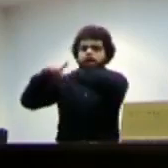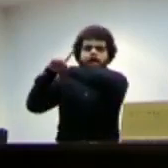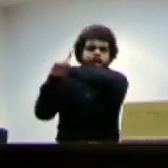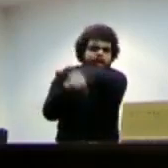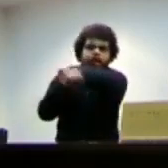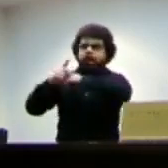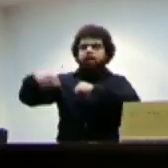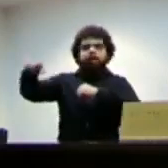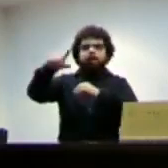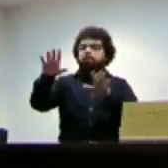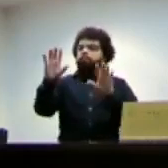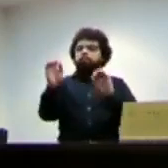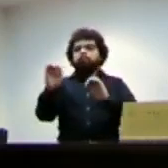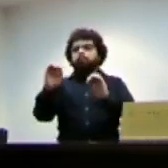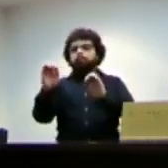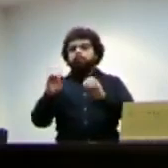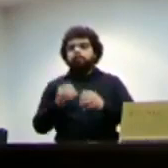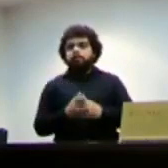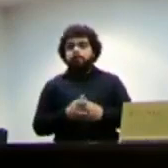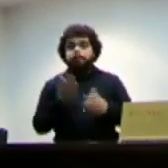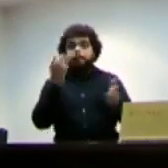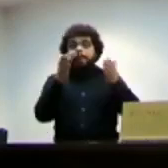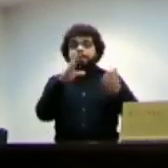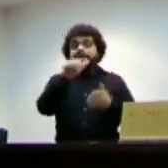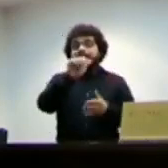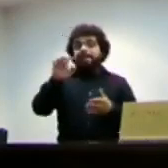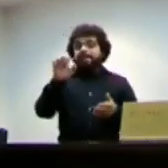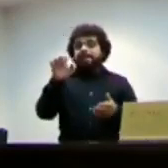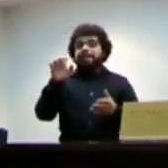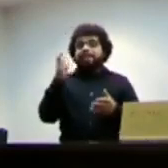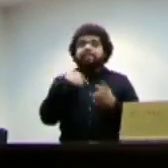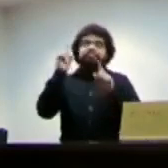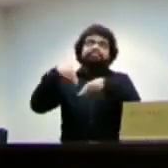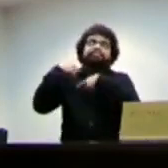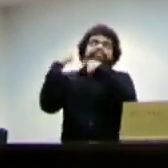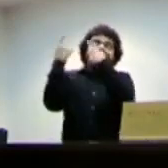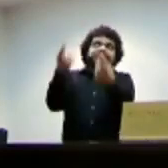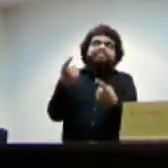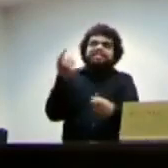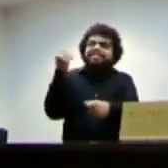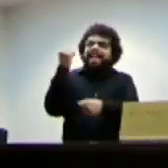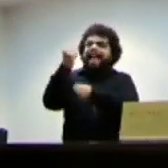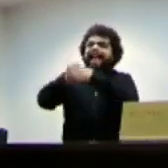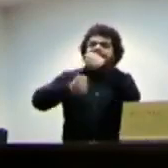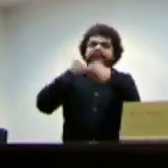por el no mantenimiento. Posiblemente la autoridad energética haya estado por décadas, ¿verdad?,